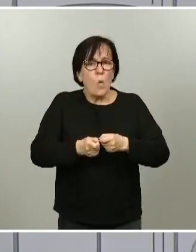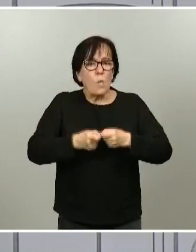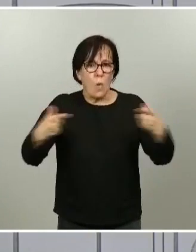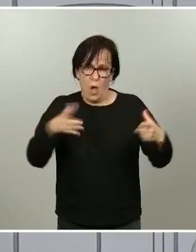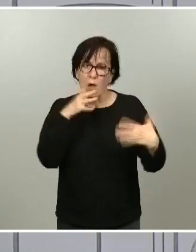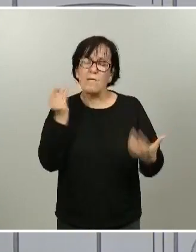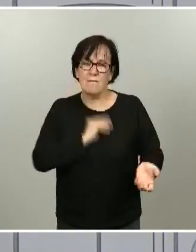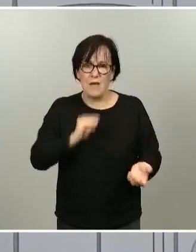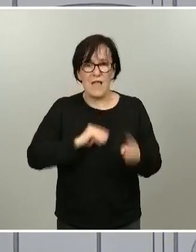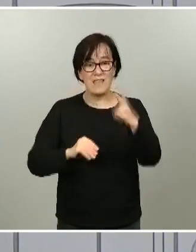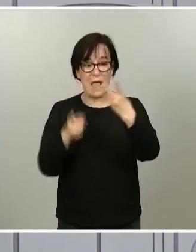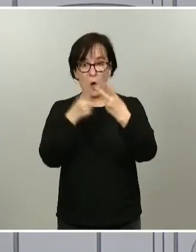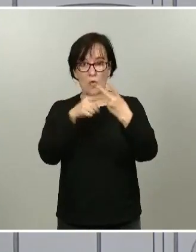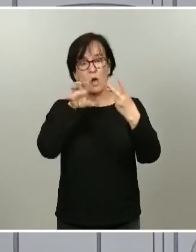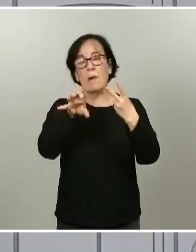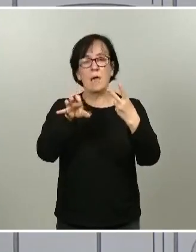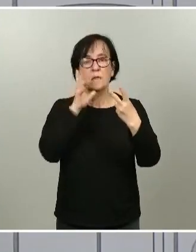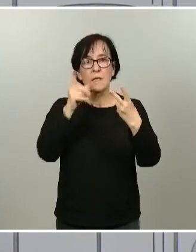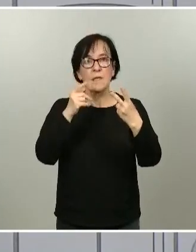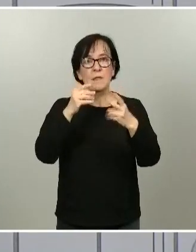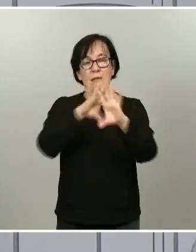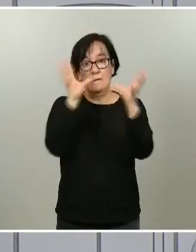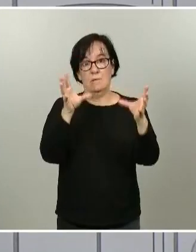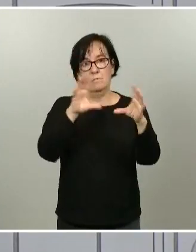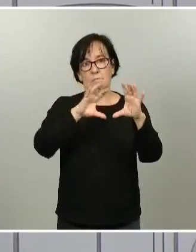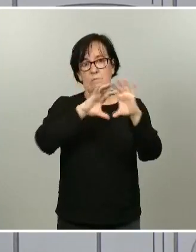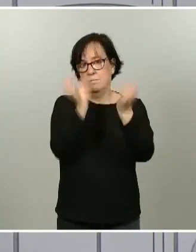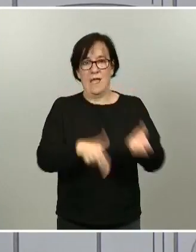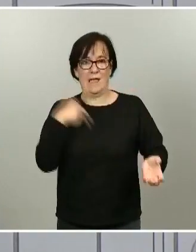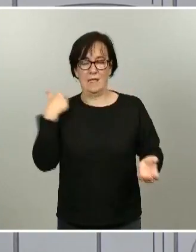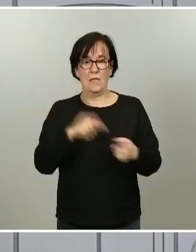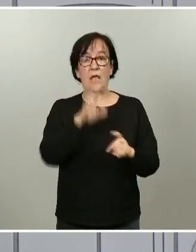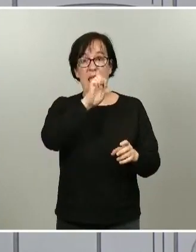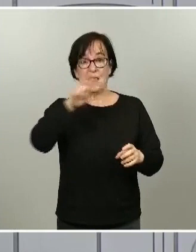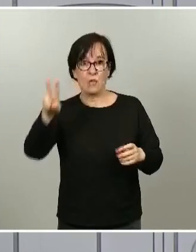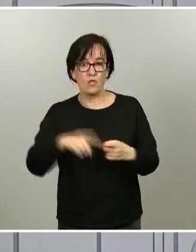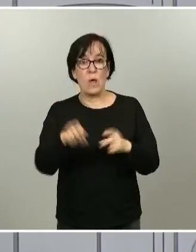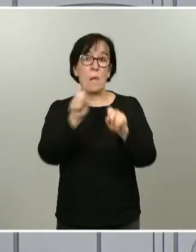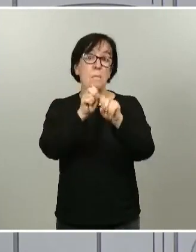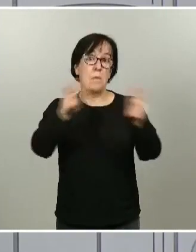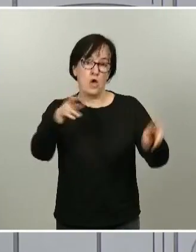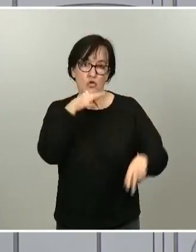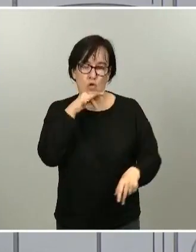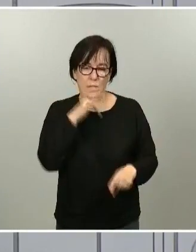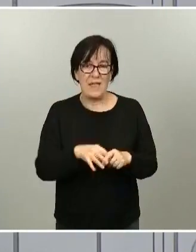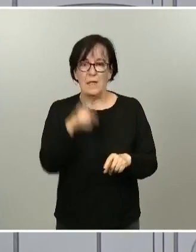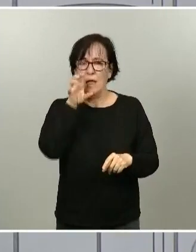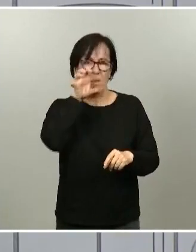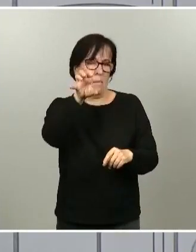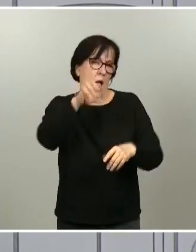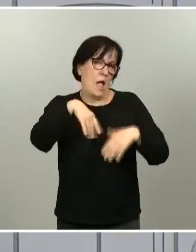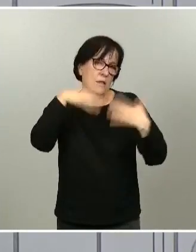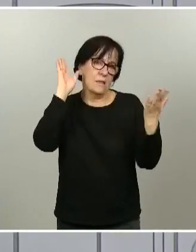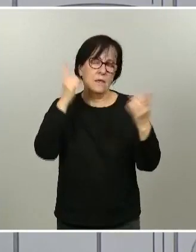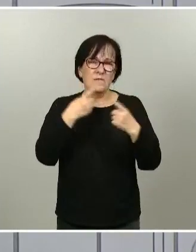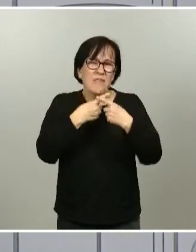segundo país con más casos a nivel global. O si hablamos de Estados Unidos, peor aún, es el país con muchísima diferencia